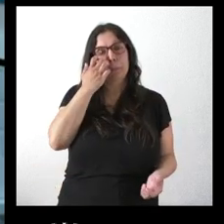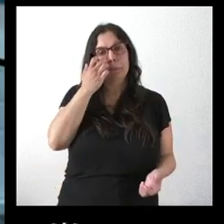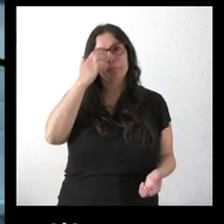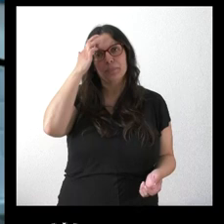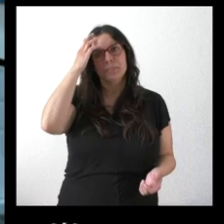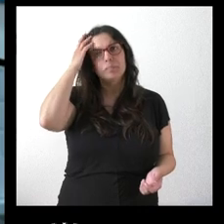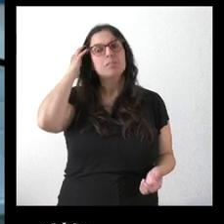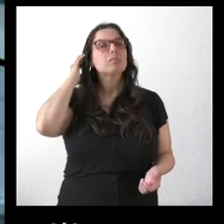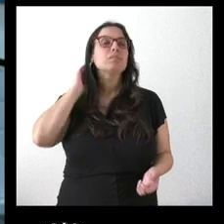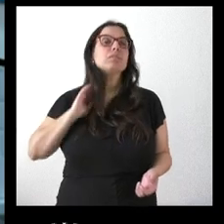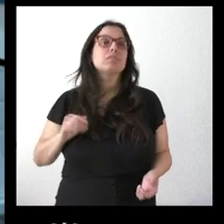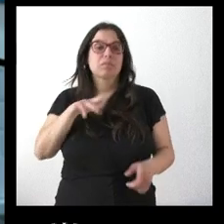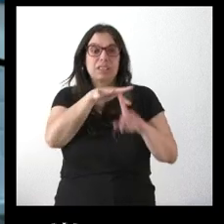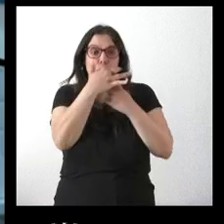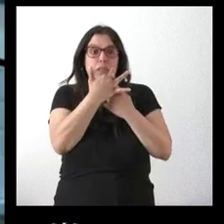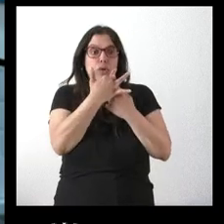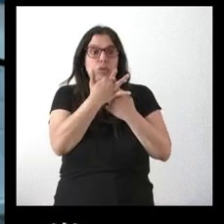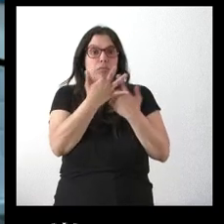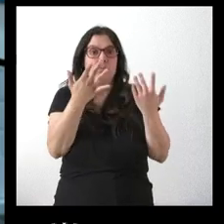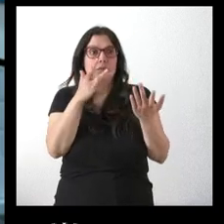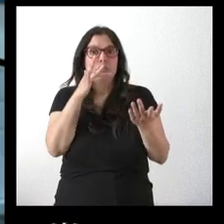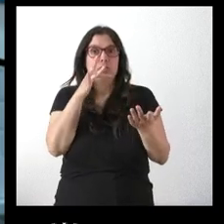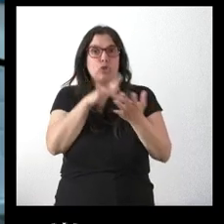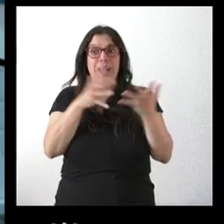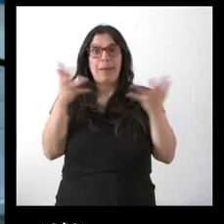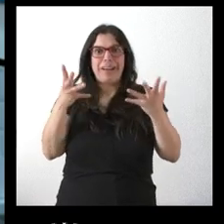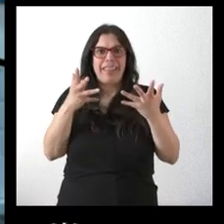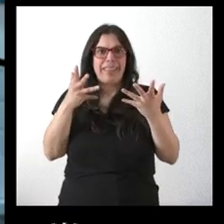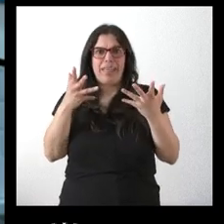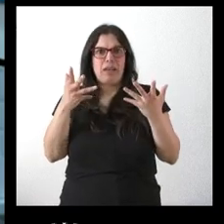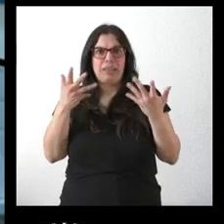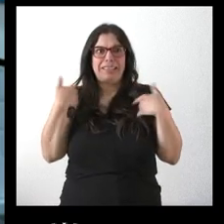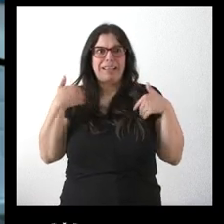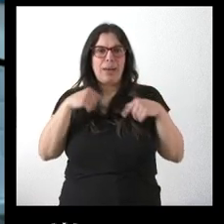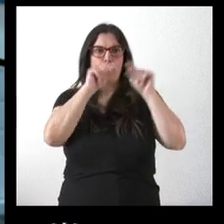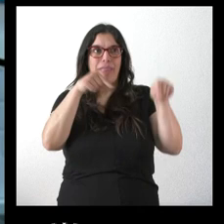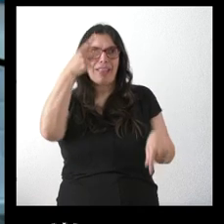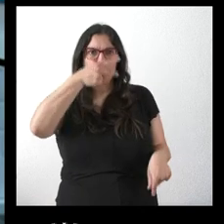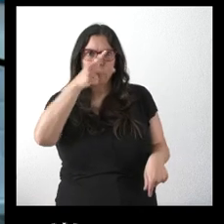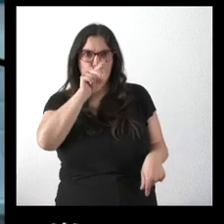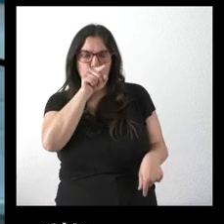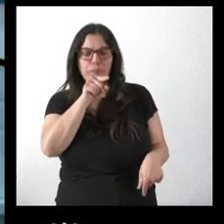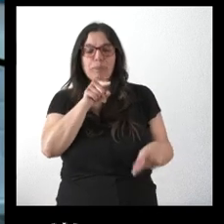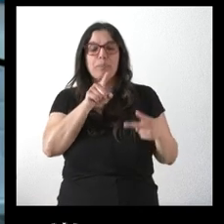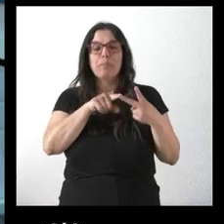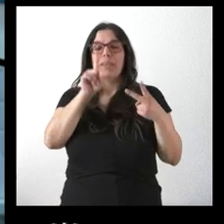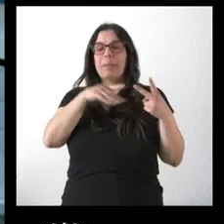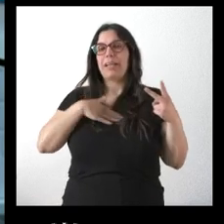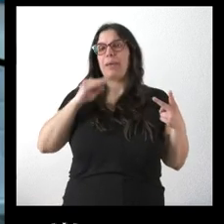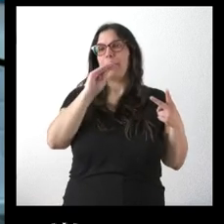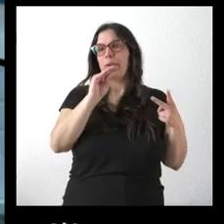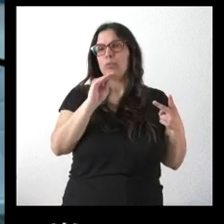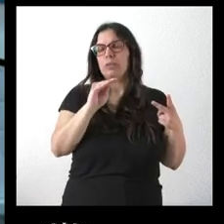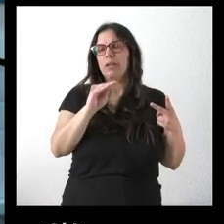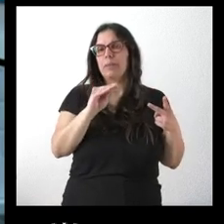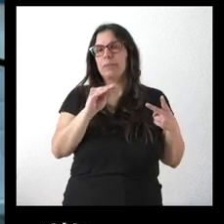que estamos en esta situación de emergencia nacional en estas provincias? Y luego le quería preguntar también,